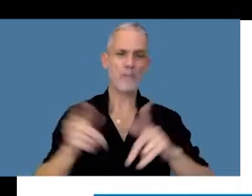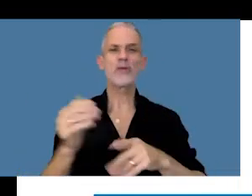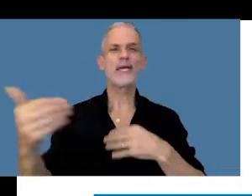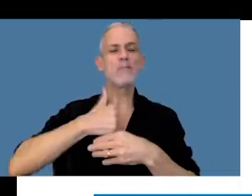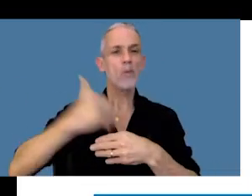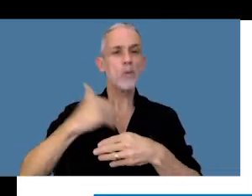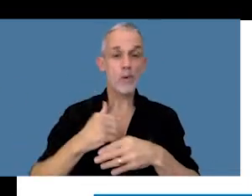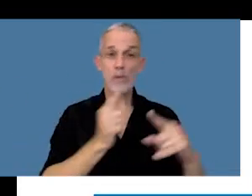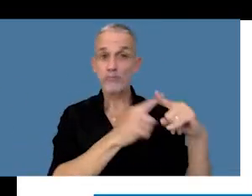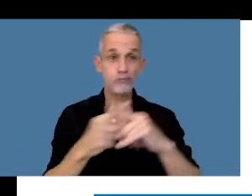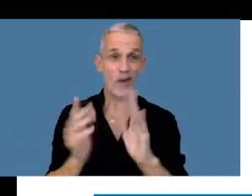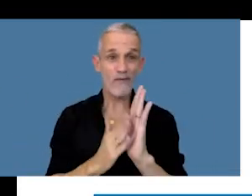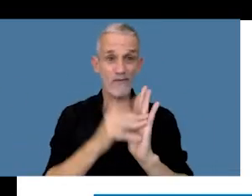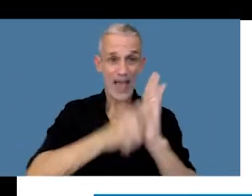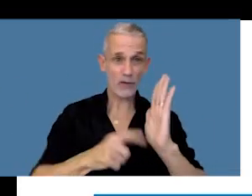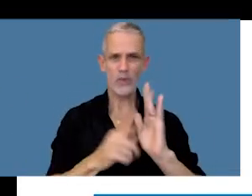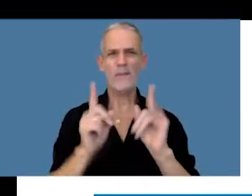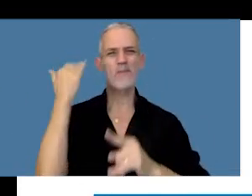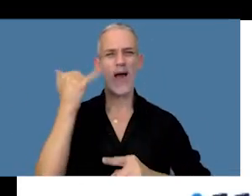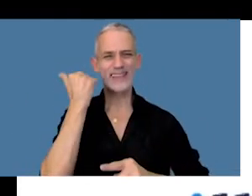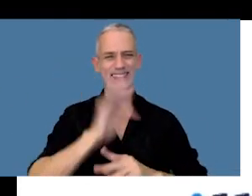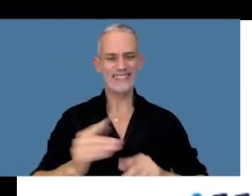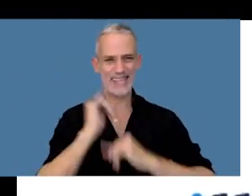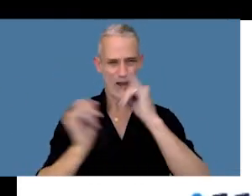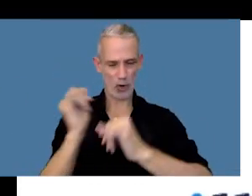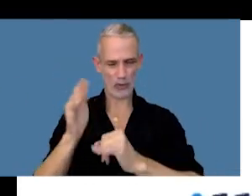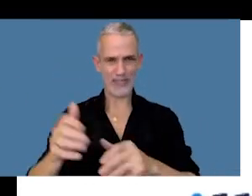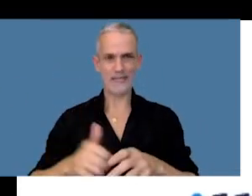sumatoria facturación con las características que antes les comenté.